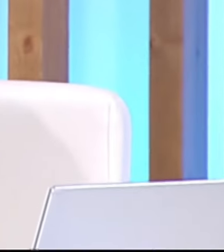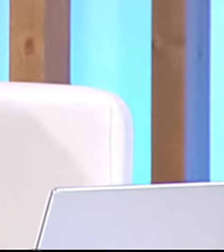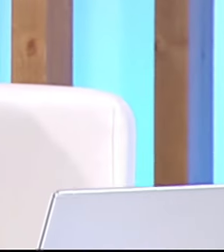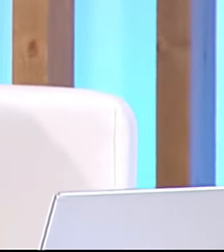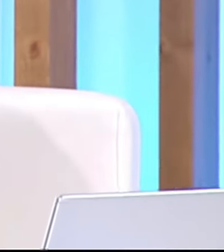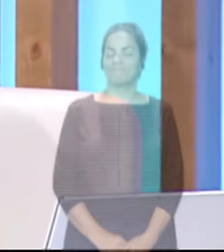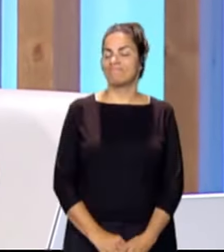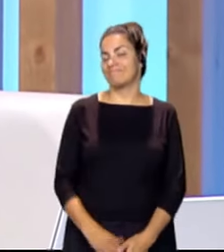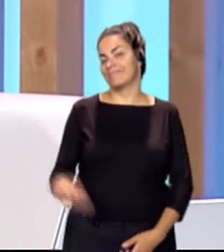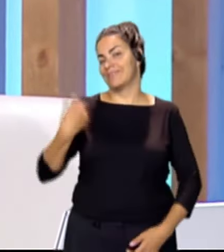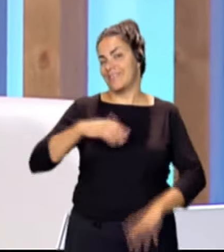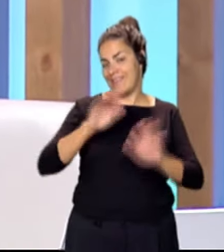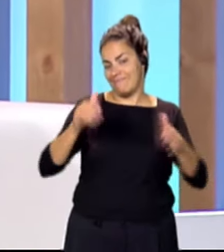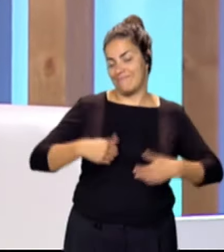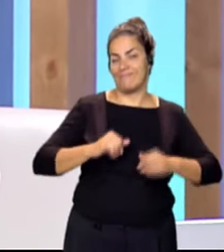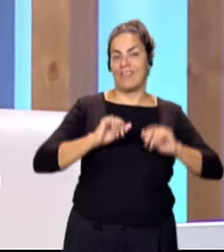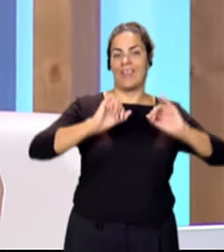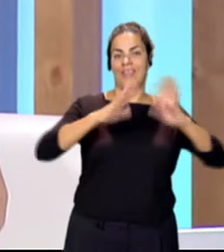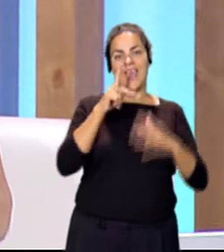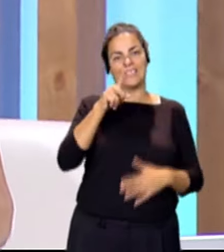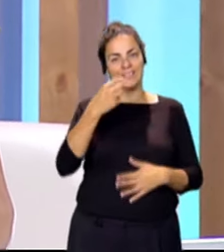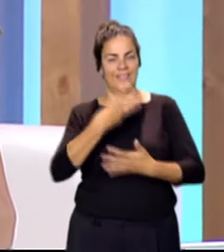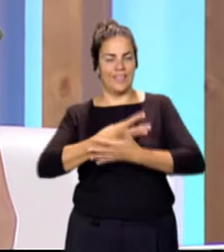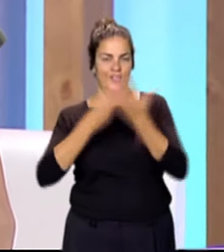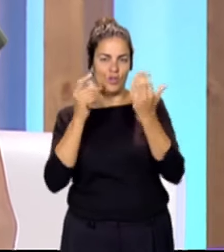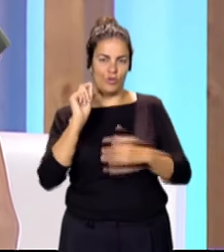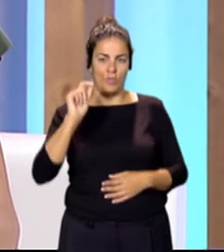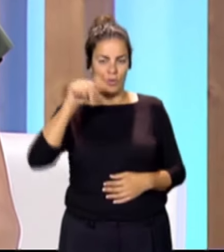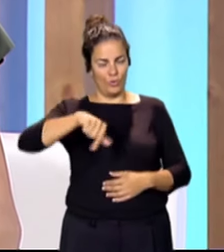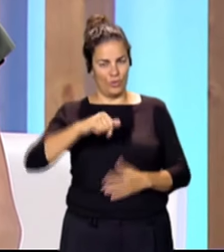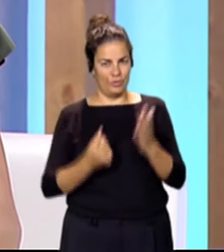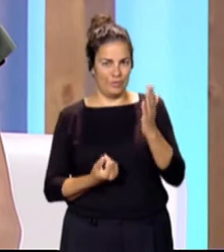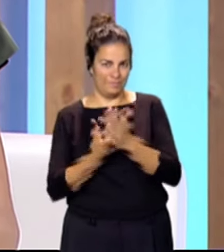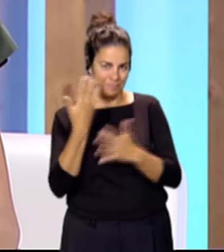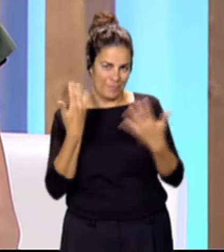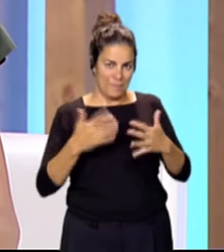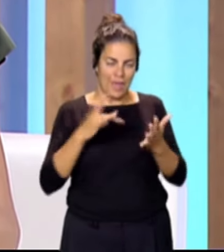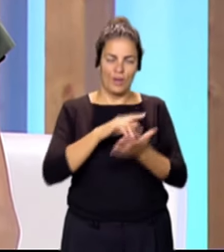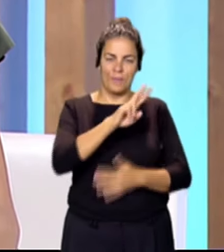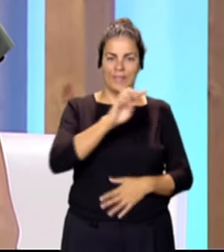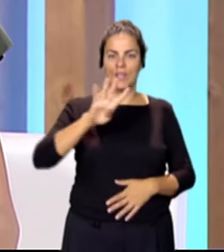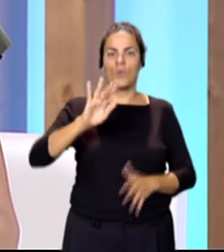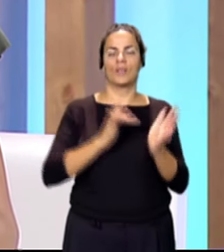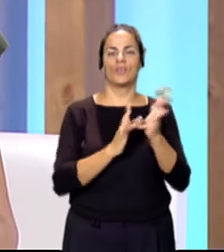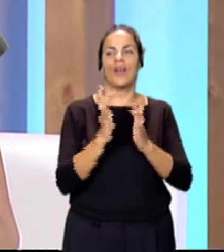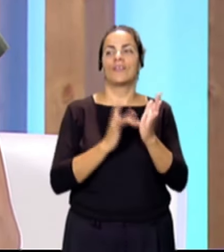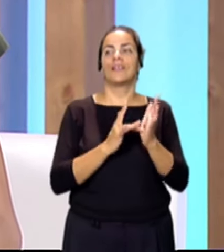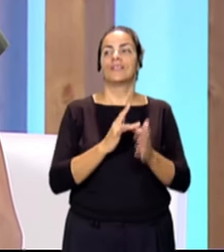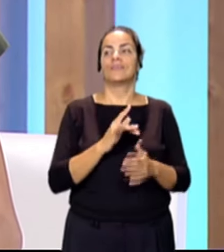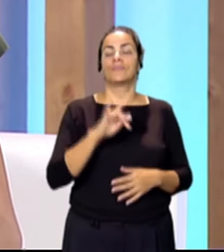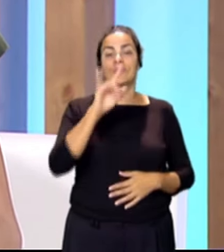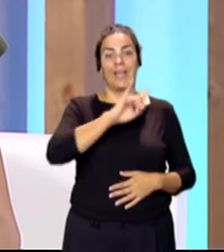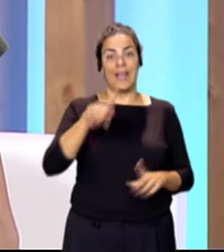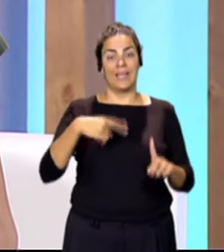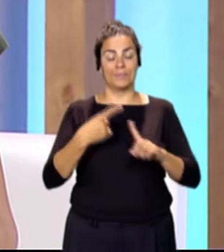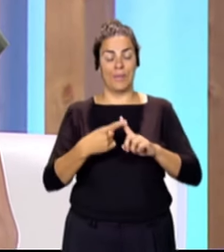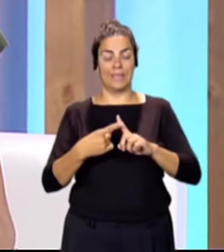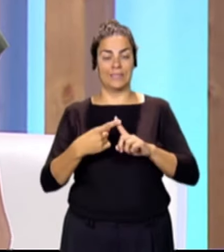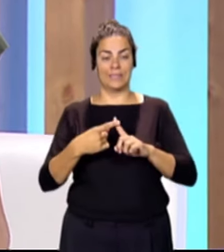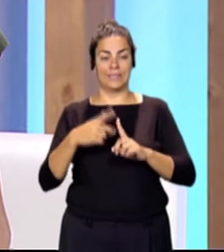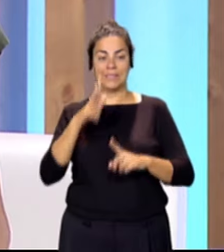ya estamos de vuelta 10:18 minutos de esta mañana de miércoles 24 de abril Canarias junta Hawaii es una de las